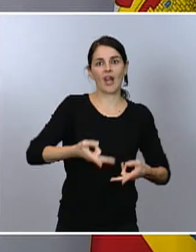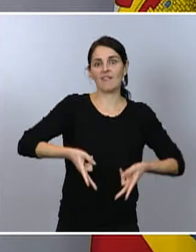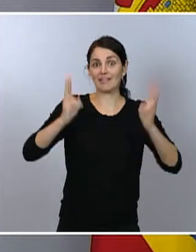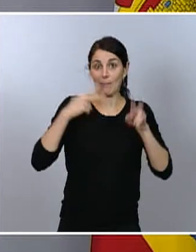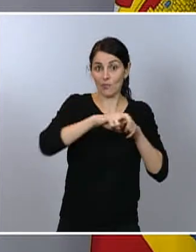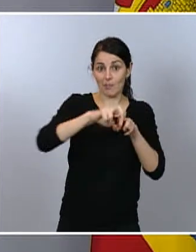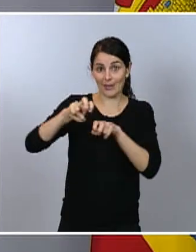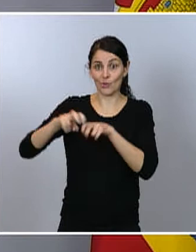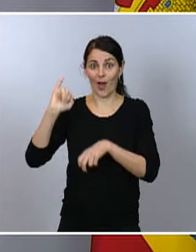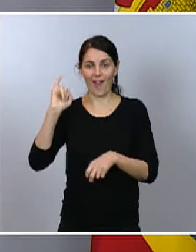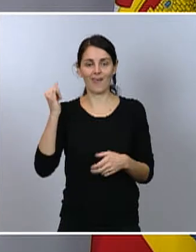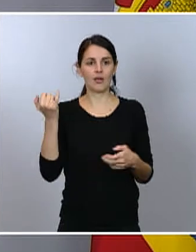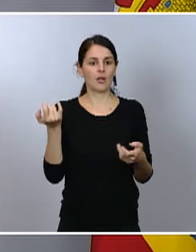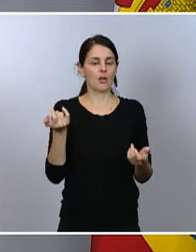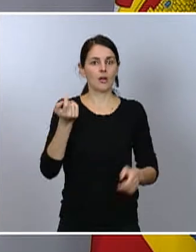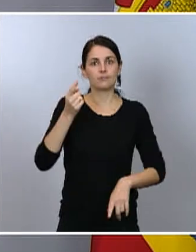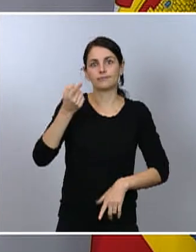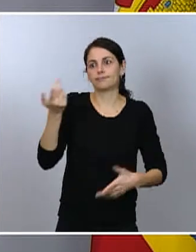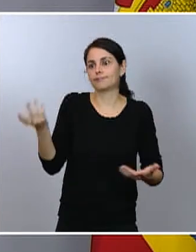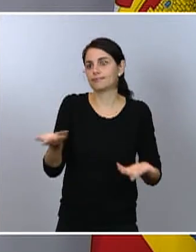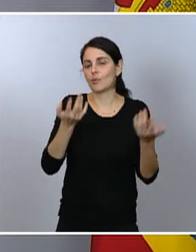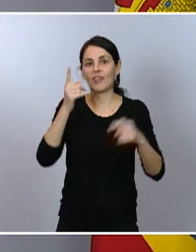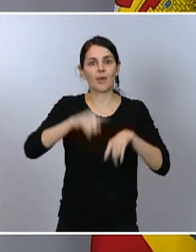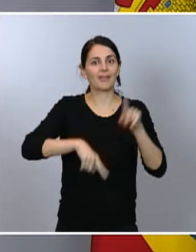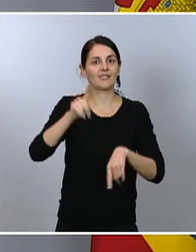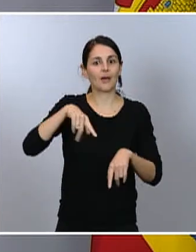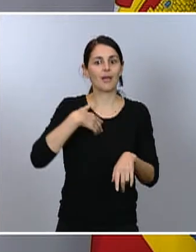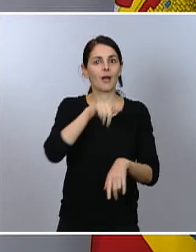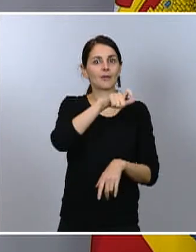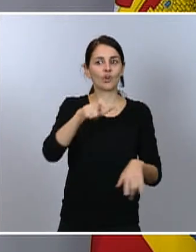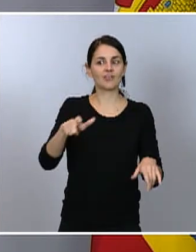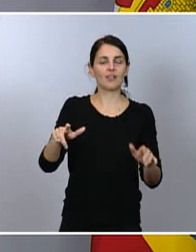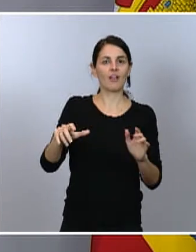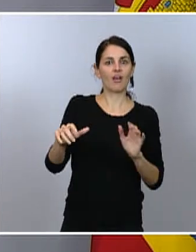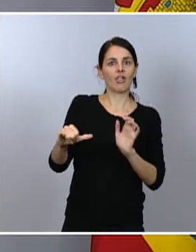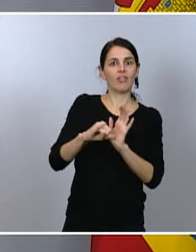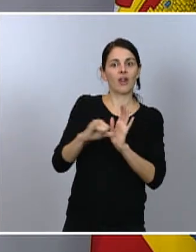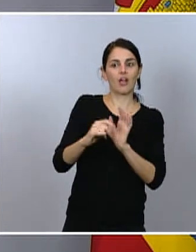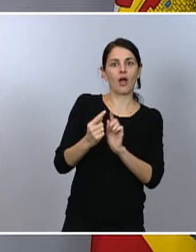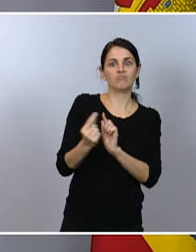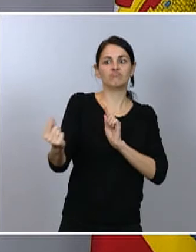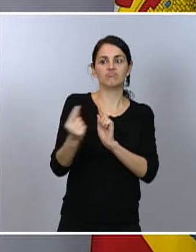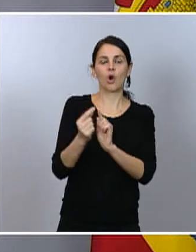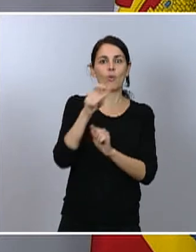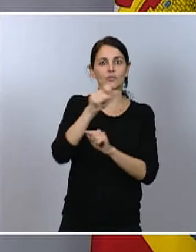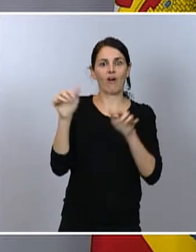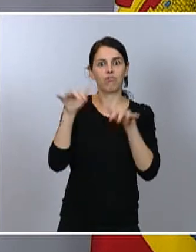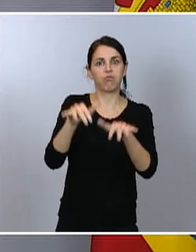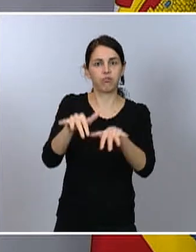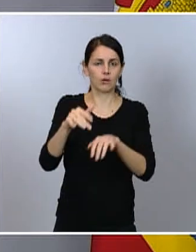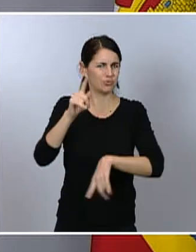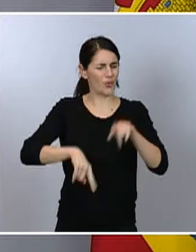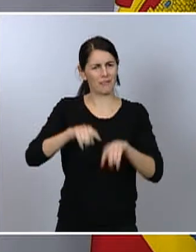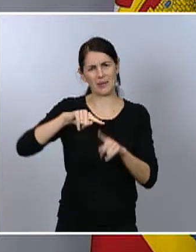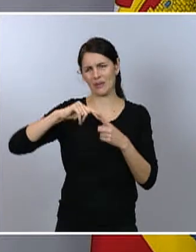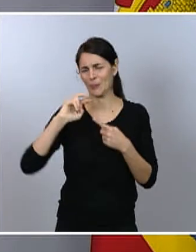y de lo próximos que estamos unos a otros y de las aglomeraciones, etcétera. Tenemos información en